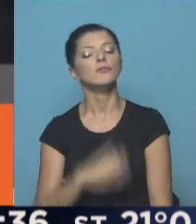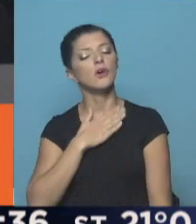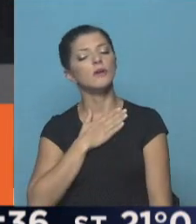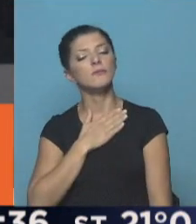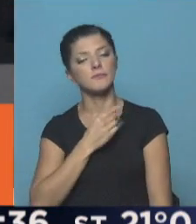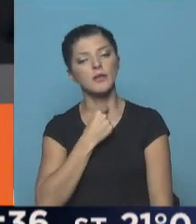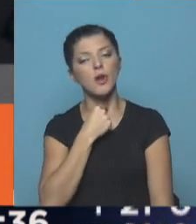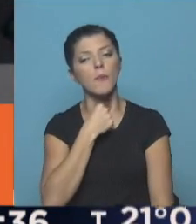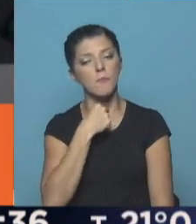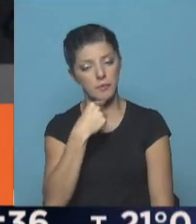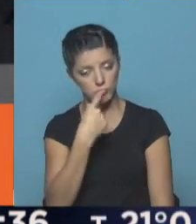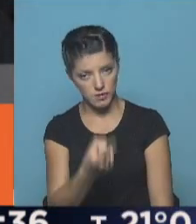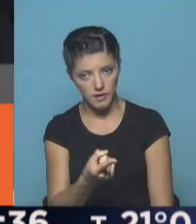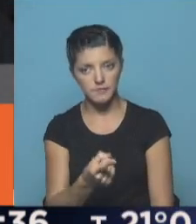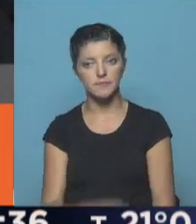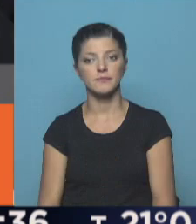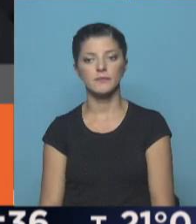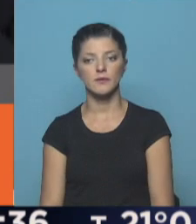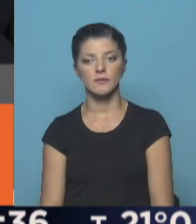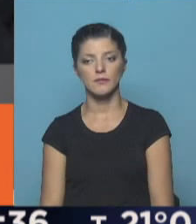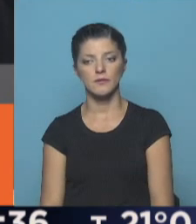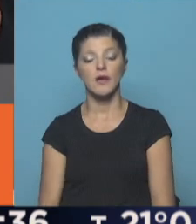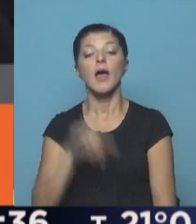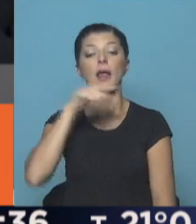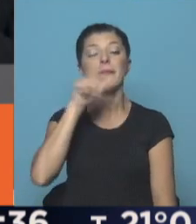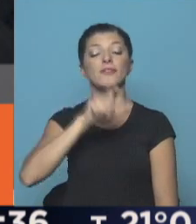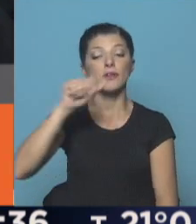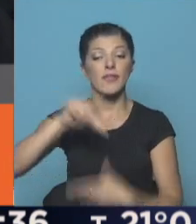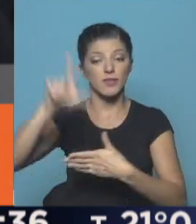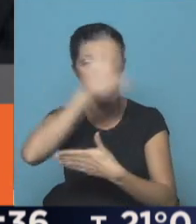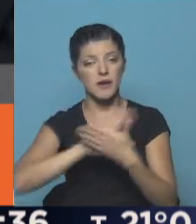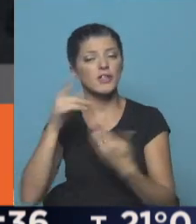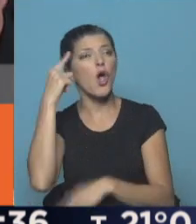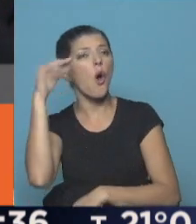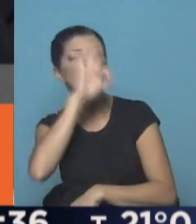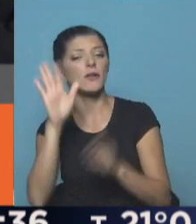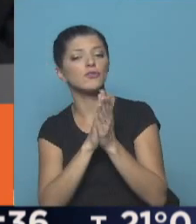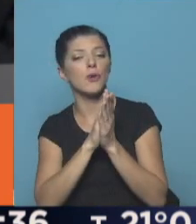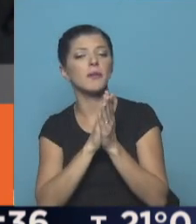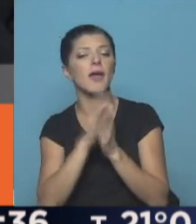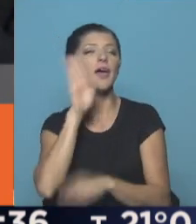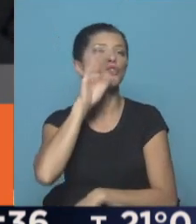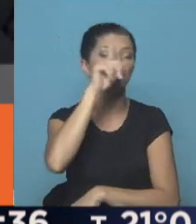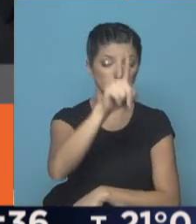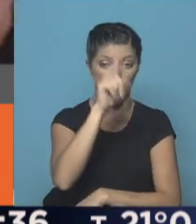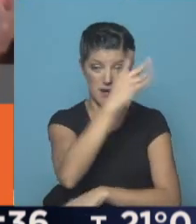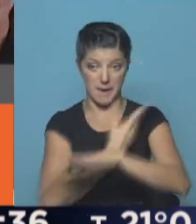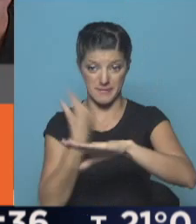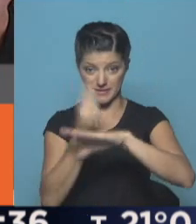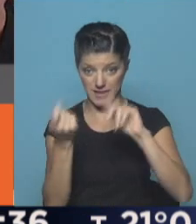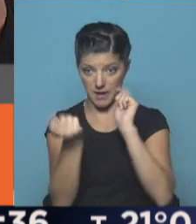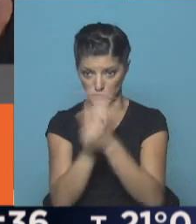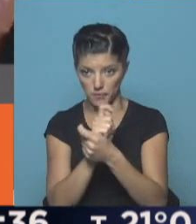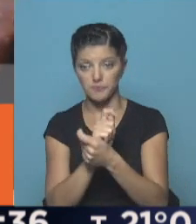es la mirada que tienen los latinoamericanos respecto a Estados Unidos a partir del cambio del presidente. Digo, no es lo mismo relacionarse con